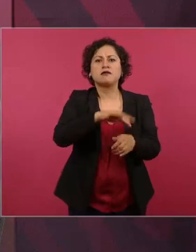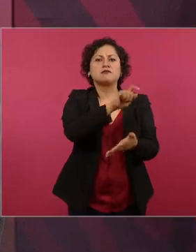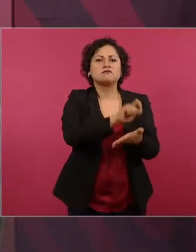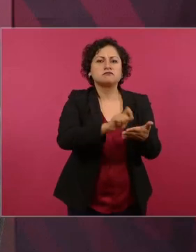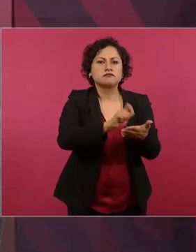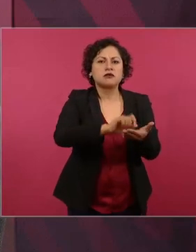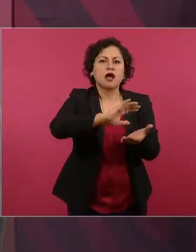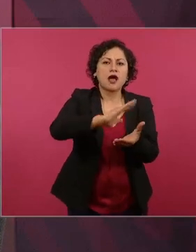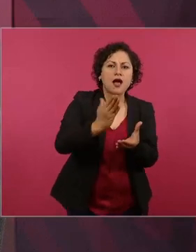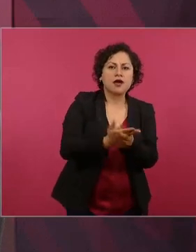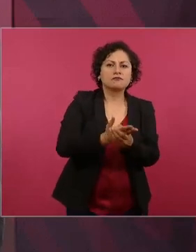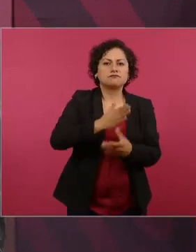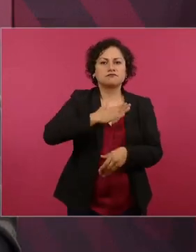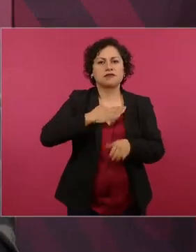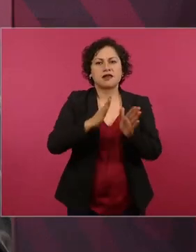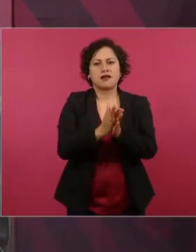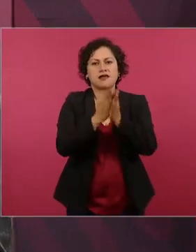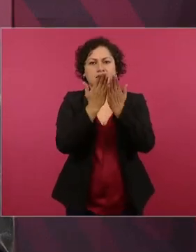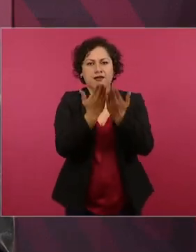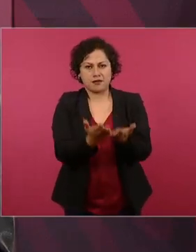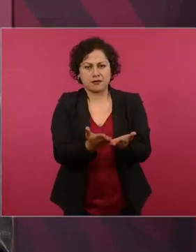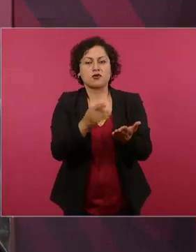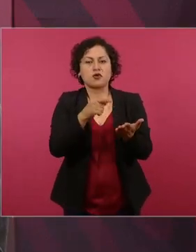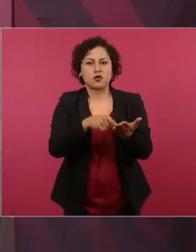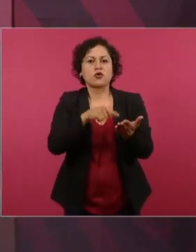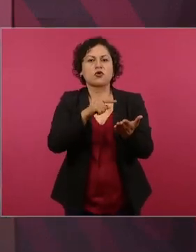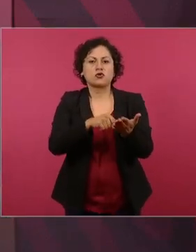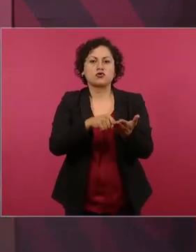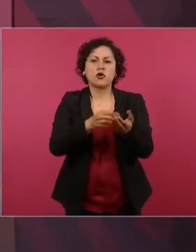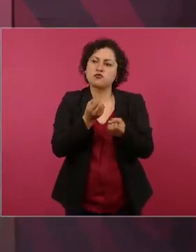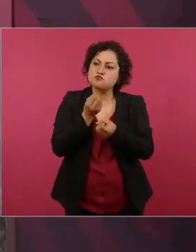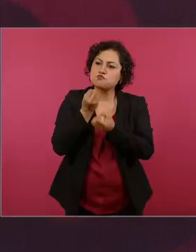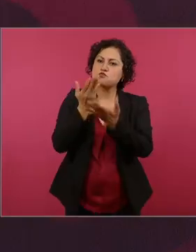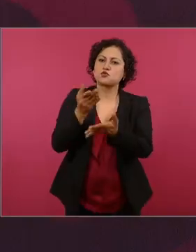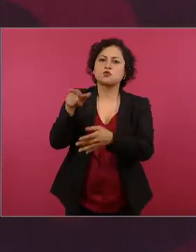que tiene que ver, se lo dediqué a Guillermo Bonfil.